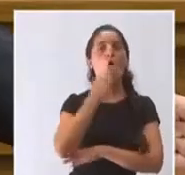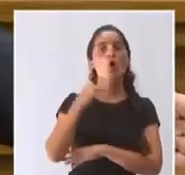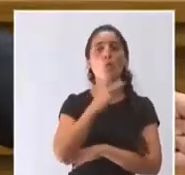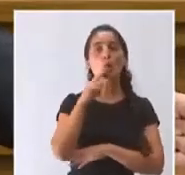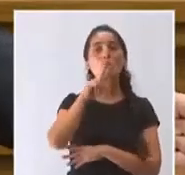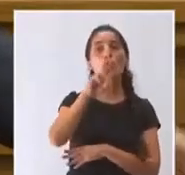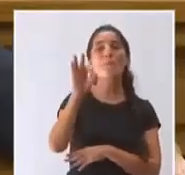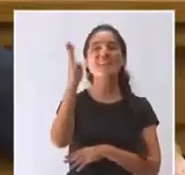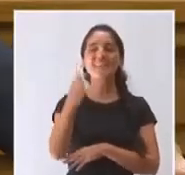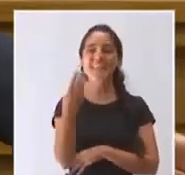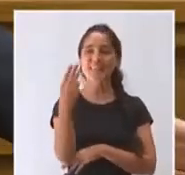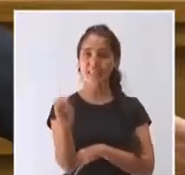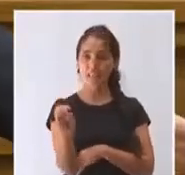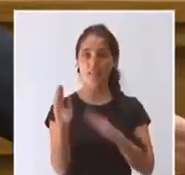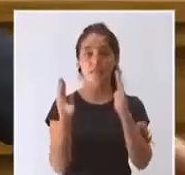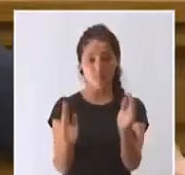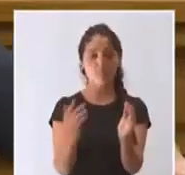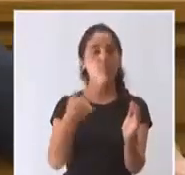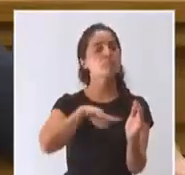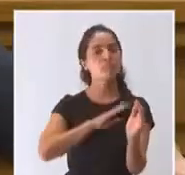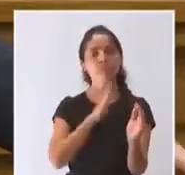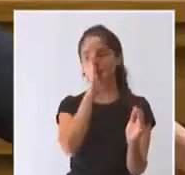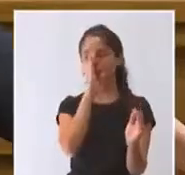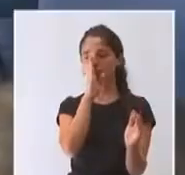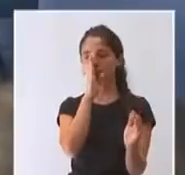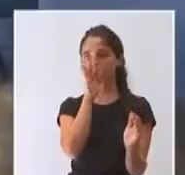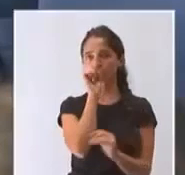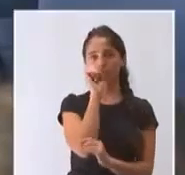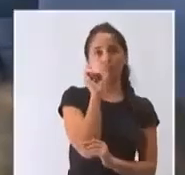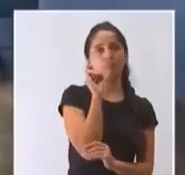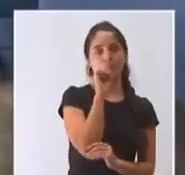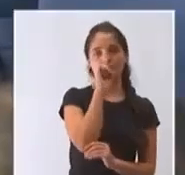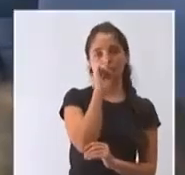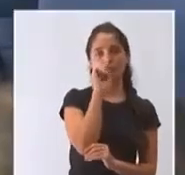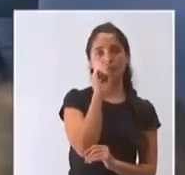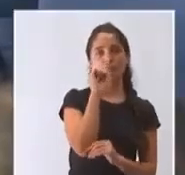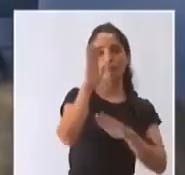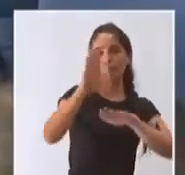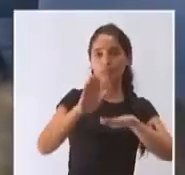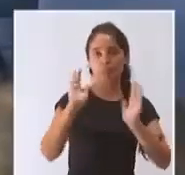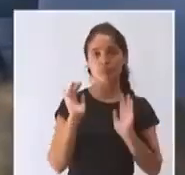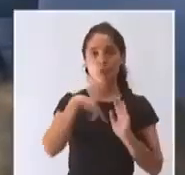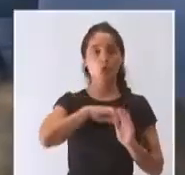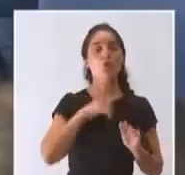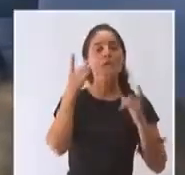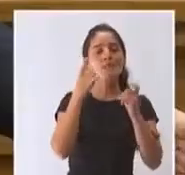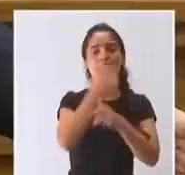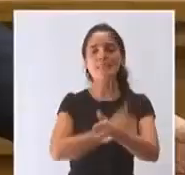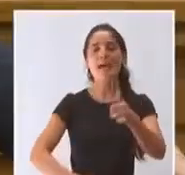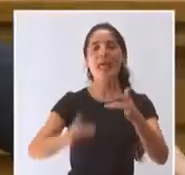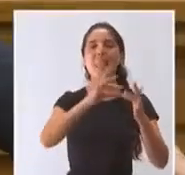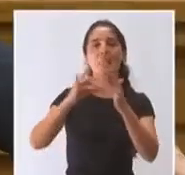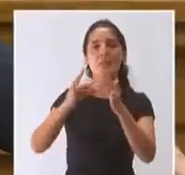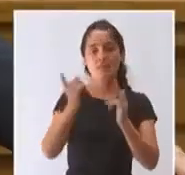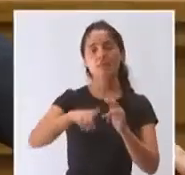cerca es un compromiso exigente pero es evidente que nosotros vamos a intentar estar a la cabeza incumpliendo y este compromiso